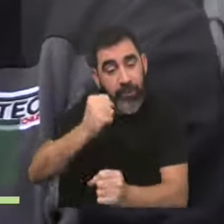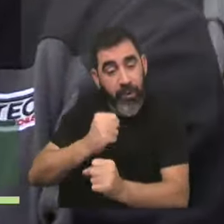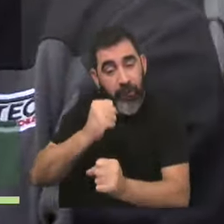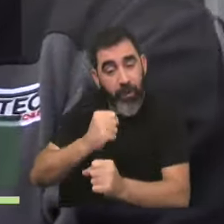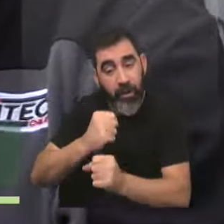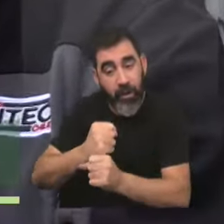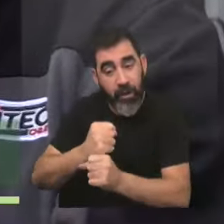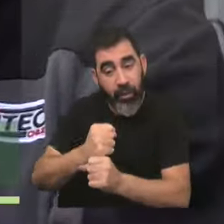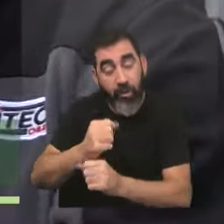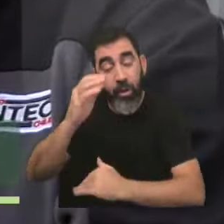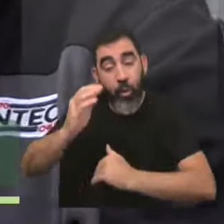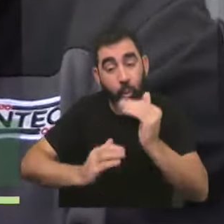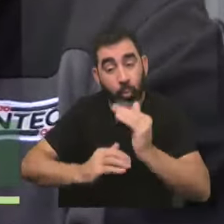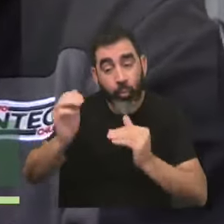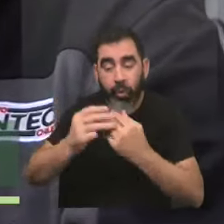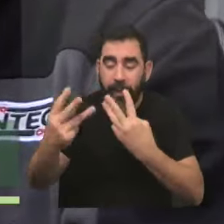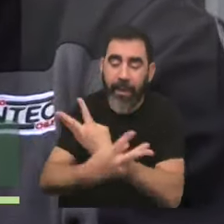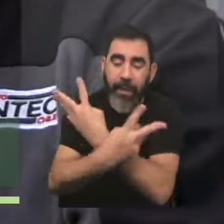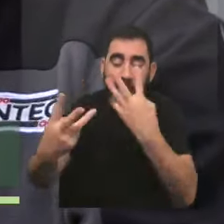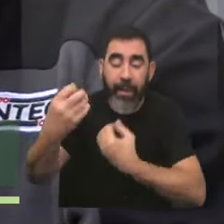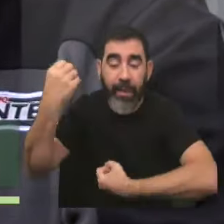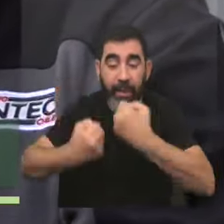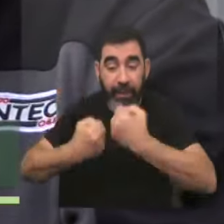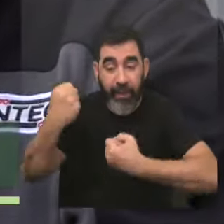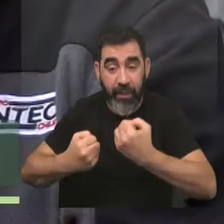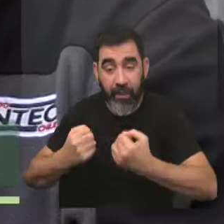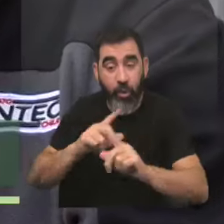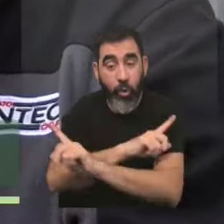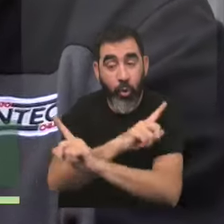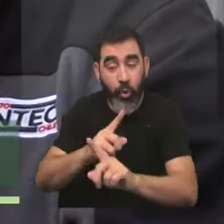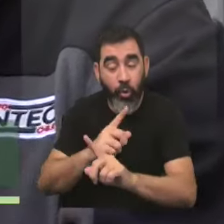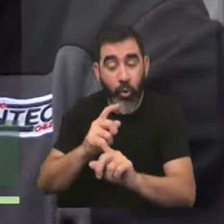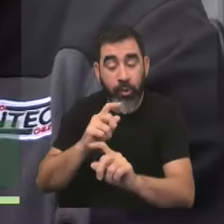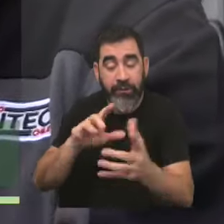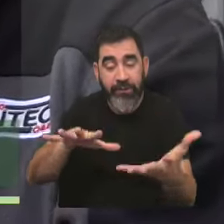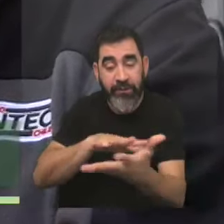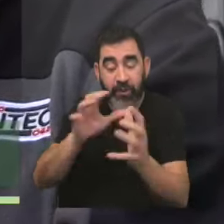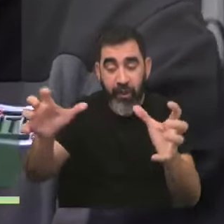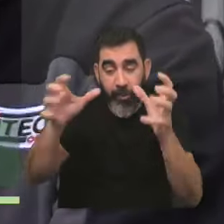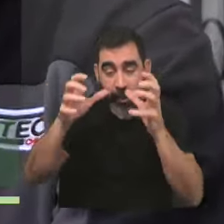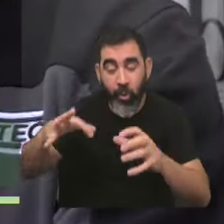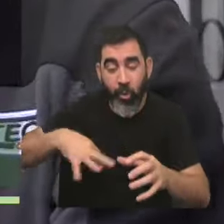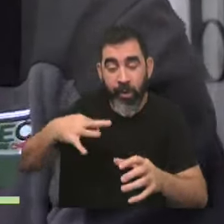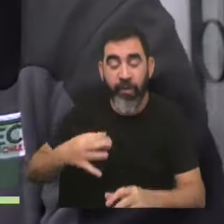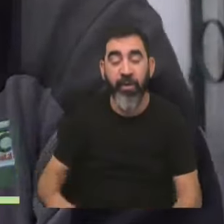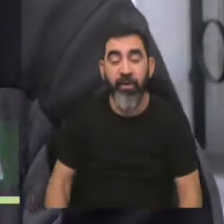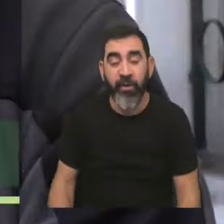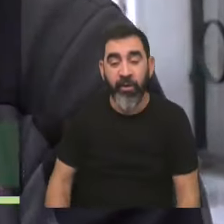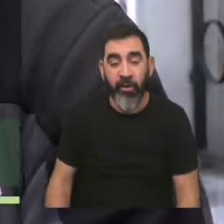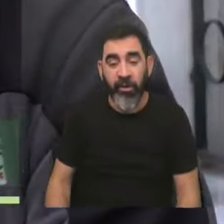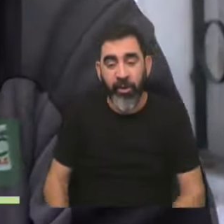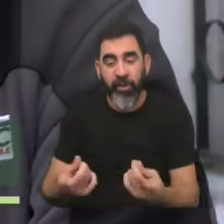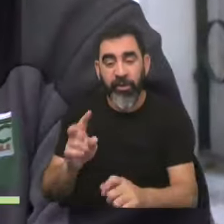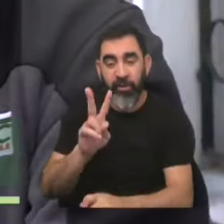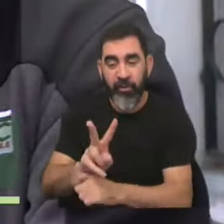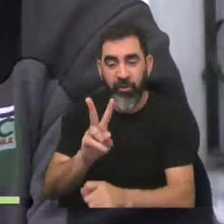trabajadoras de la construcción y de todas las Industrias no tengamos el escenario de correr riesgo cuando vamos a trabajar No necesita mayor